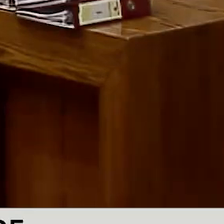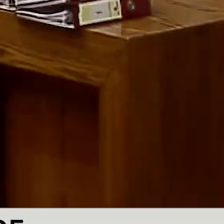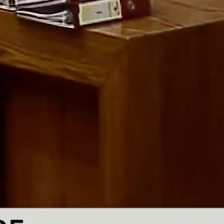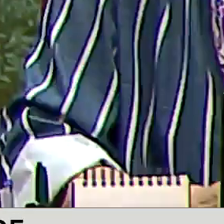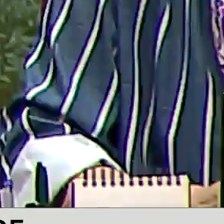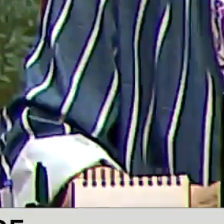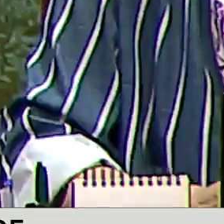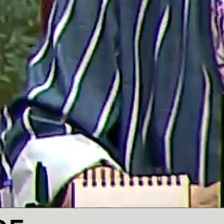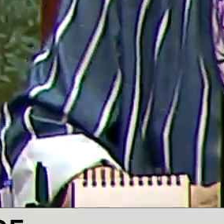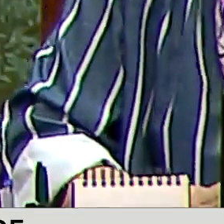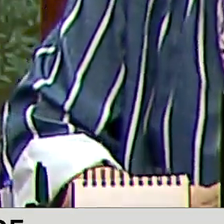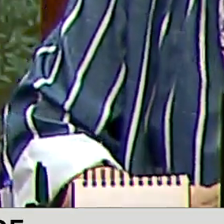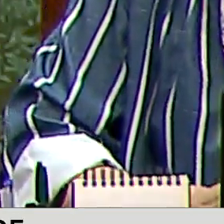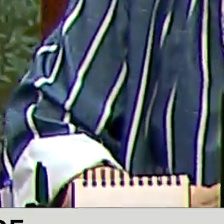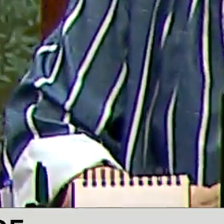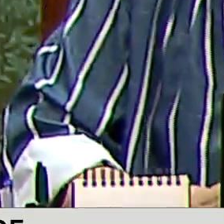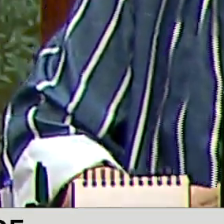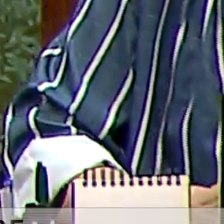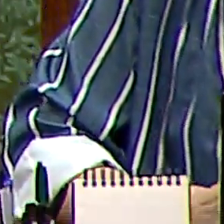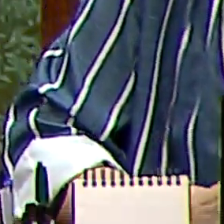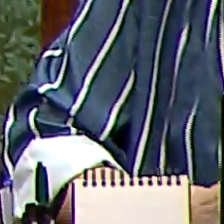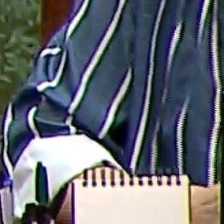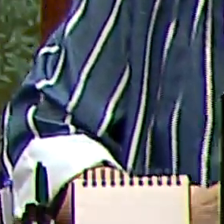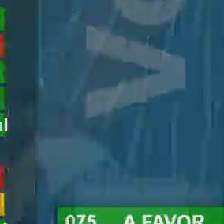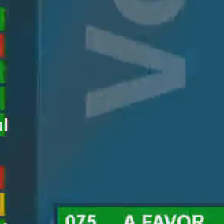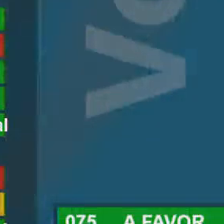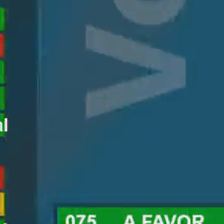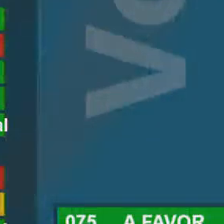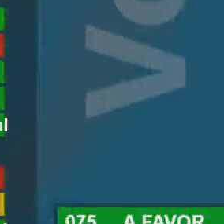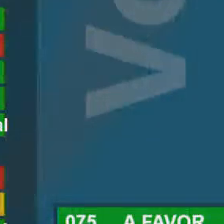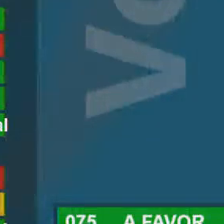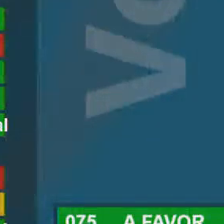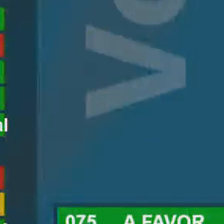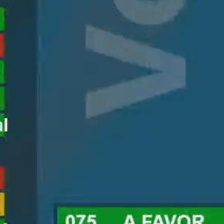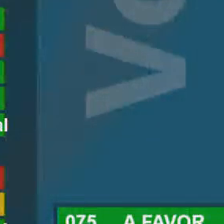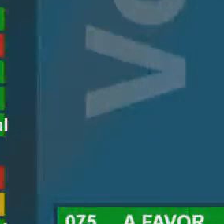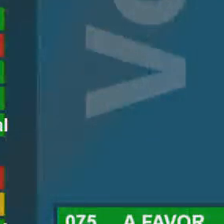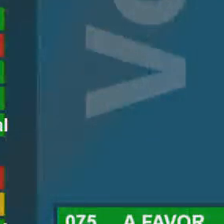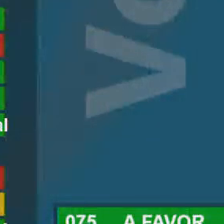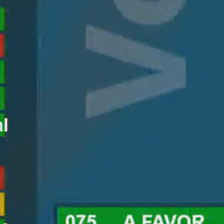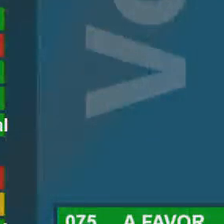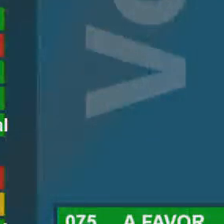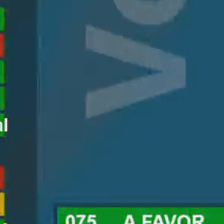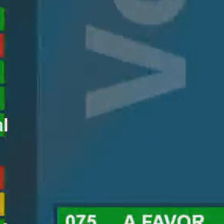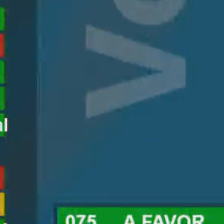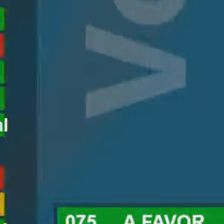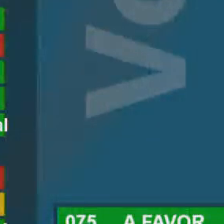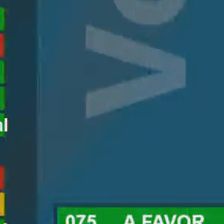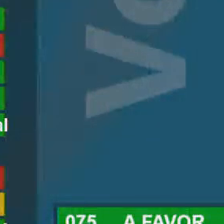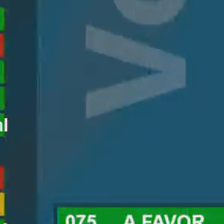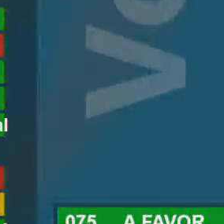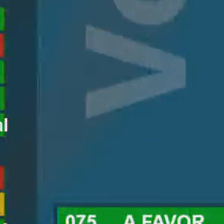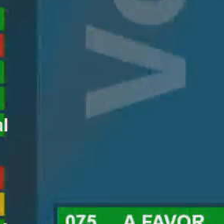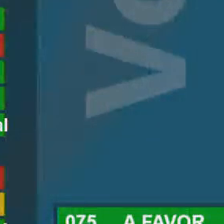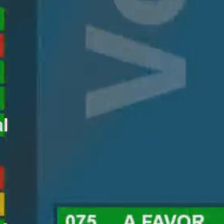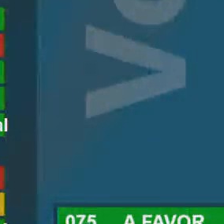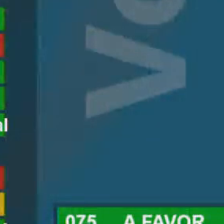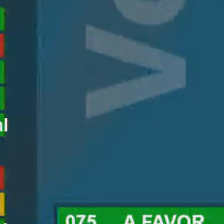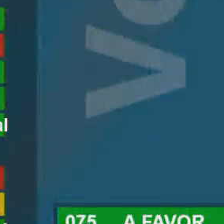riquelme resultado de la votación por la afirmativa 75 votos 57 en contra cu